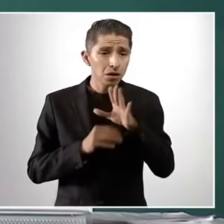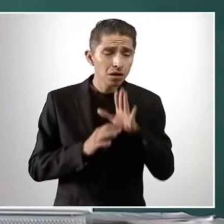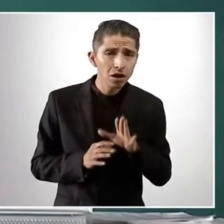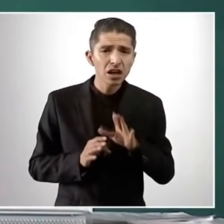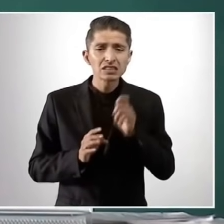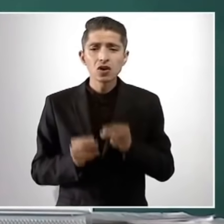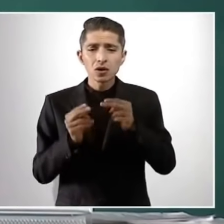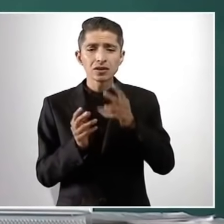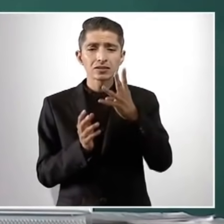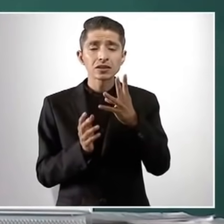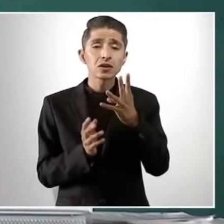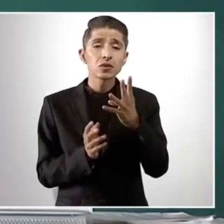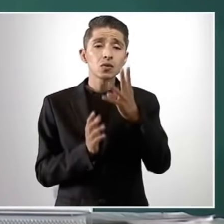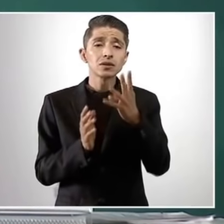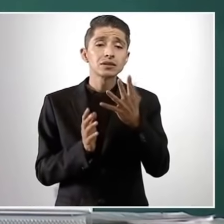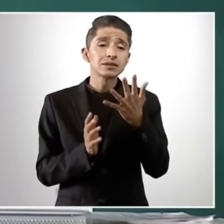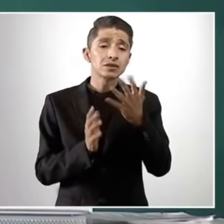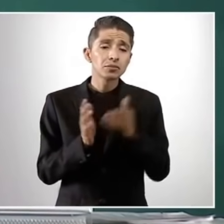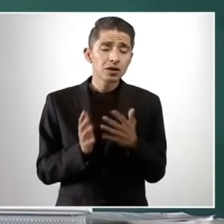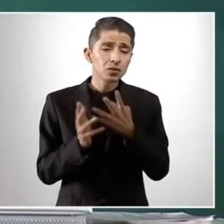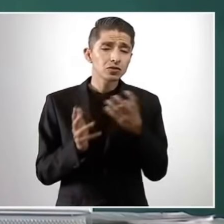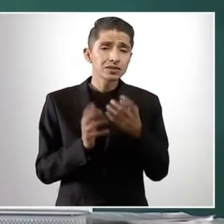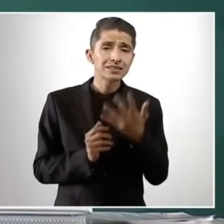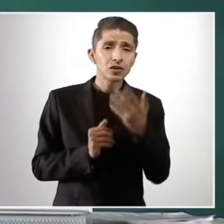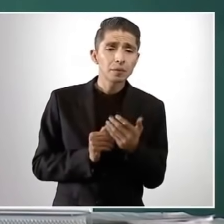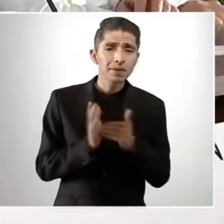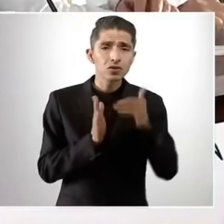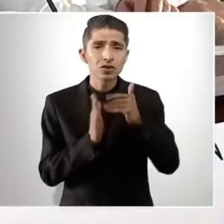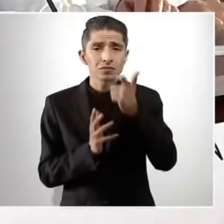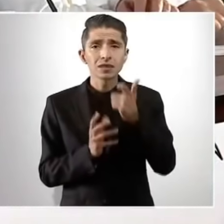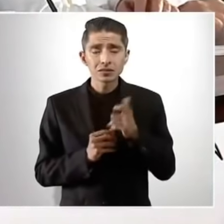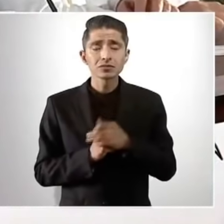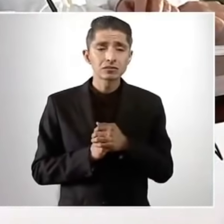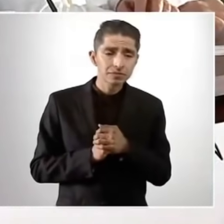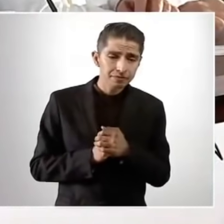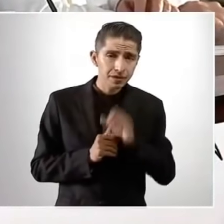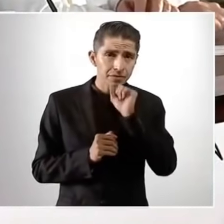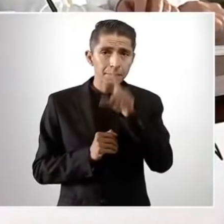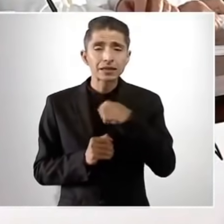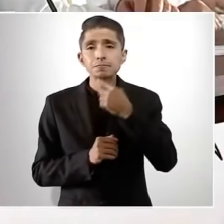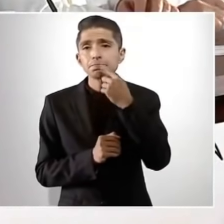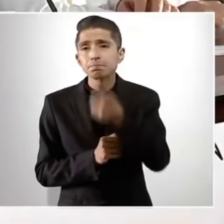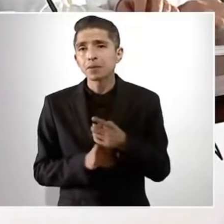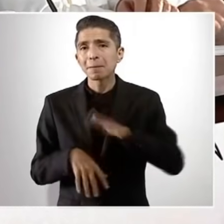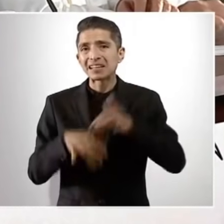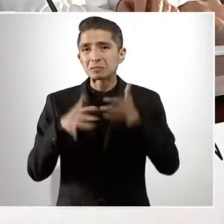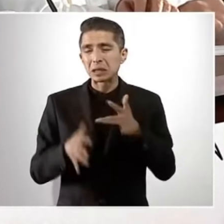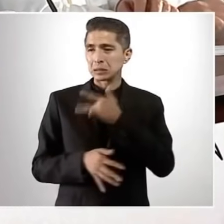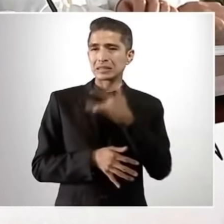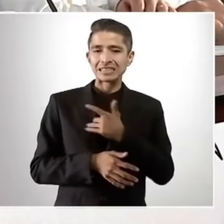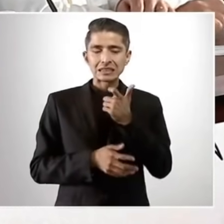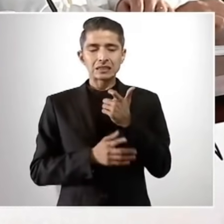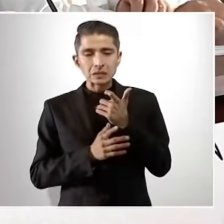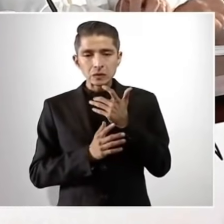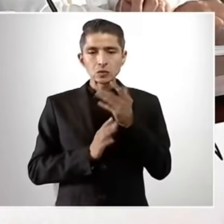comercial 6 mil 405 millones de pesos. También señalar que una de las cargas financieras